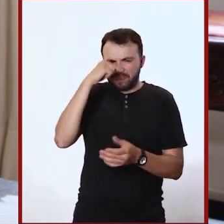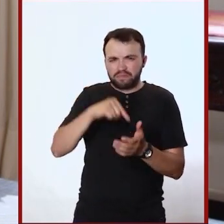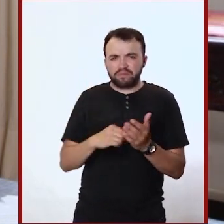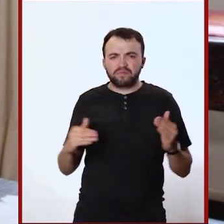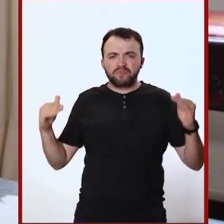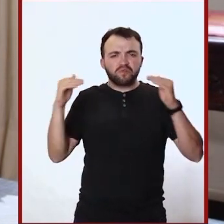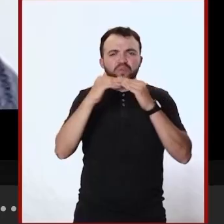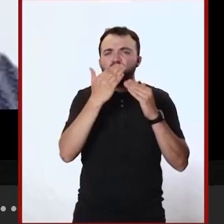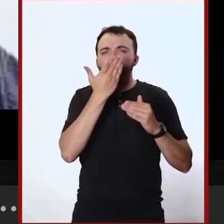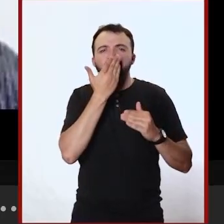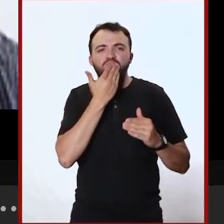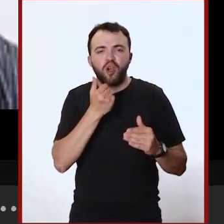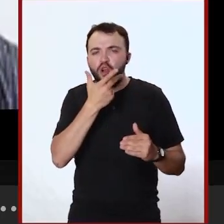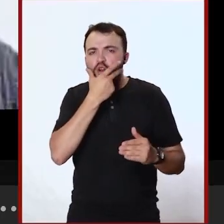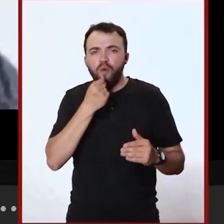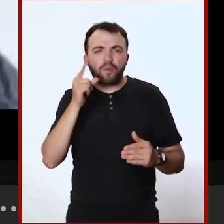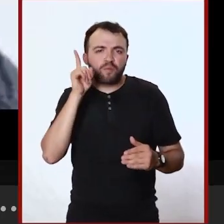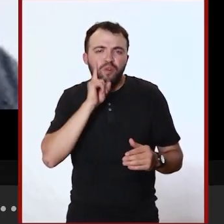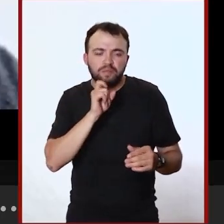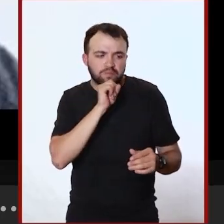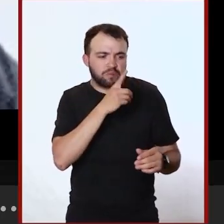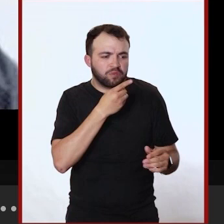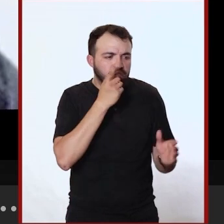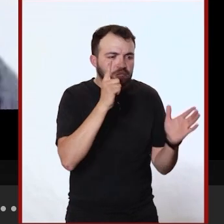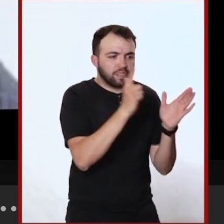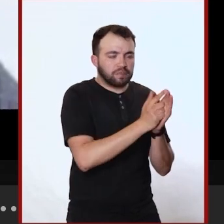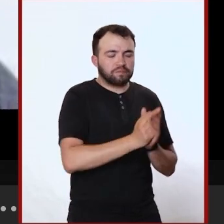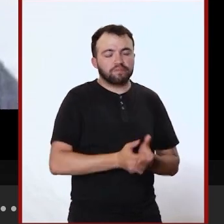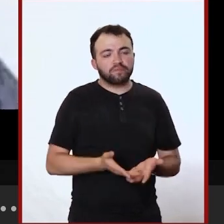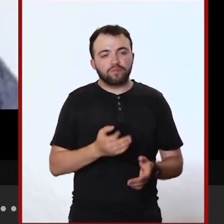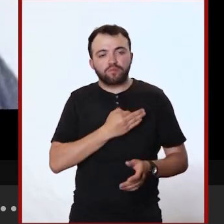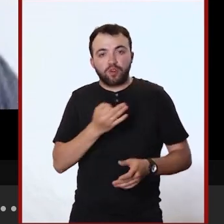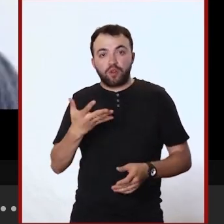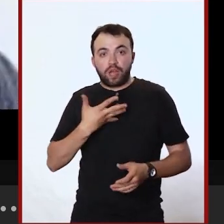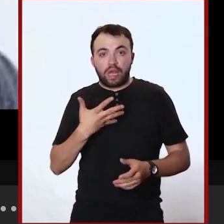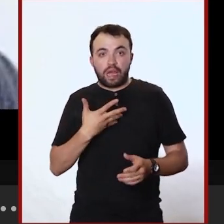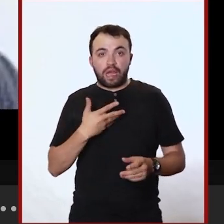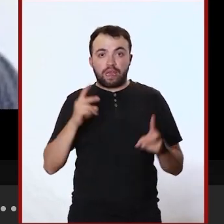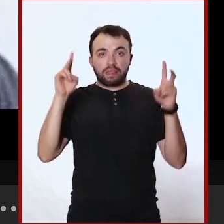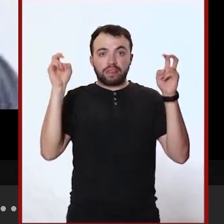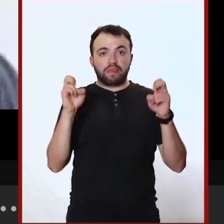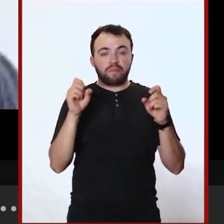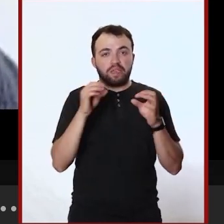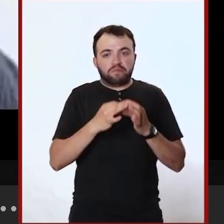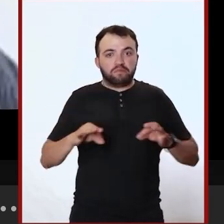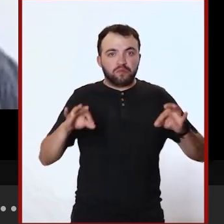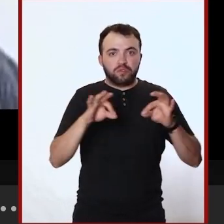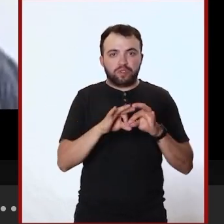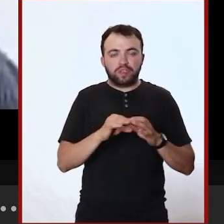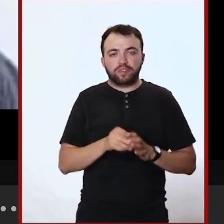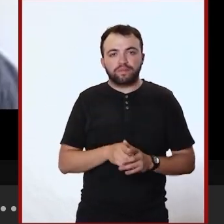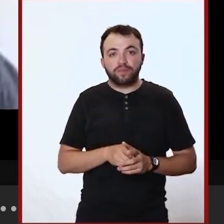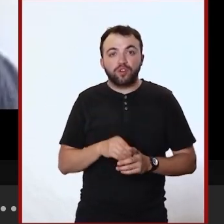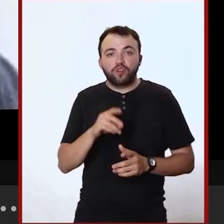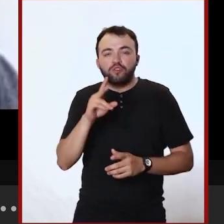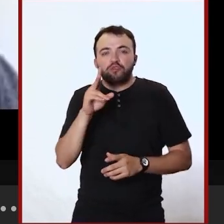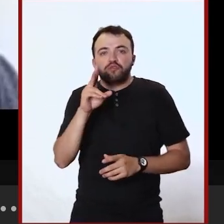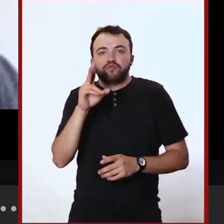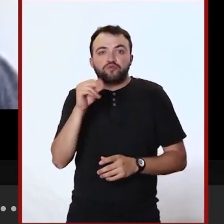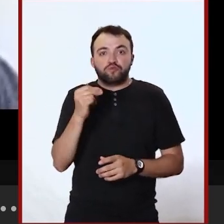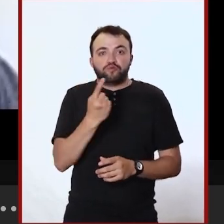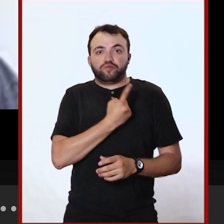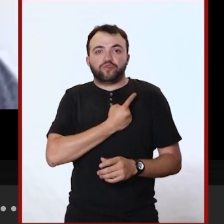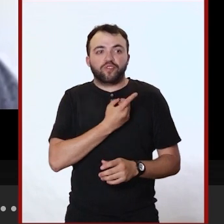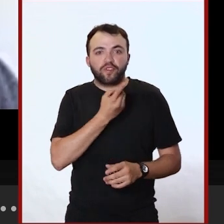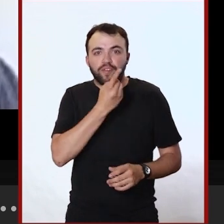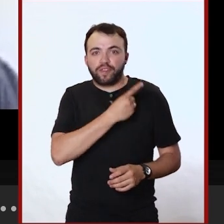ley? Bueno, hay un tema bien importante en esto. No solamente tiene que ver con poner en la ley que debe haber igualdad